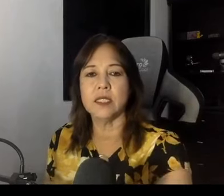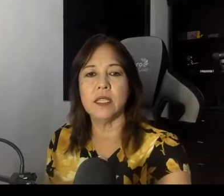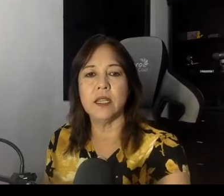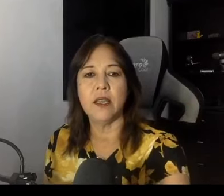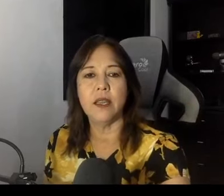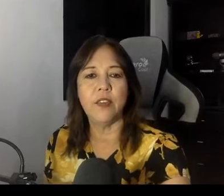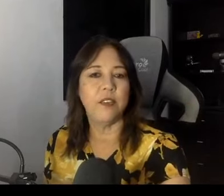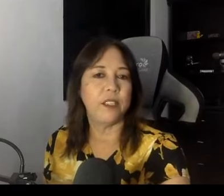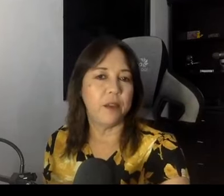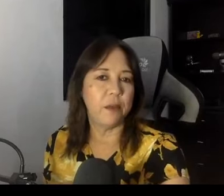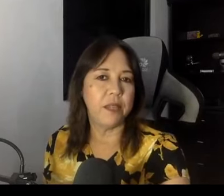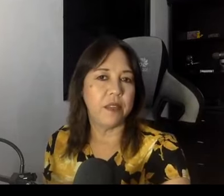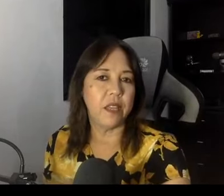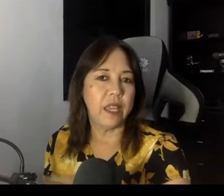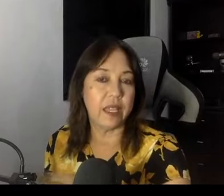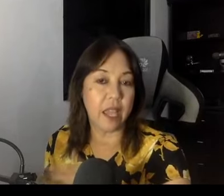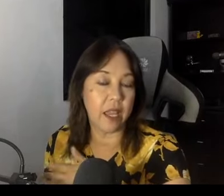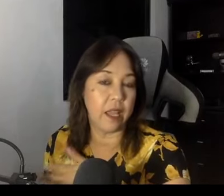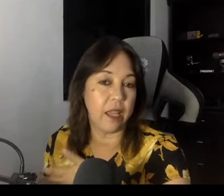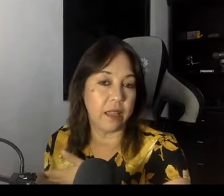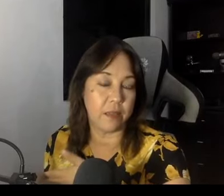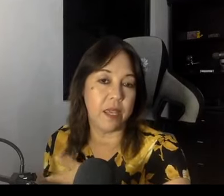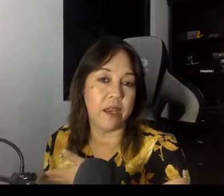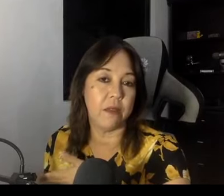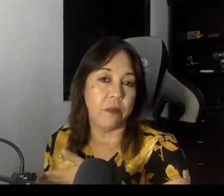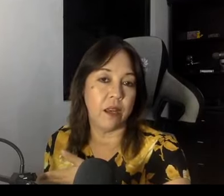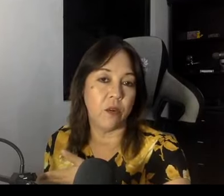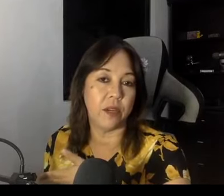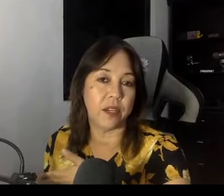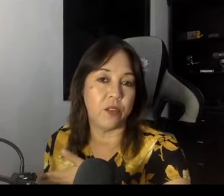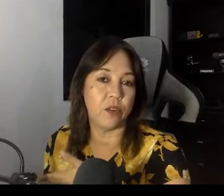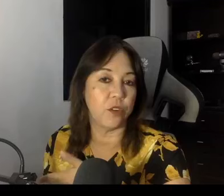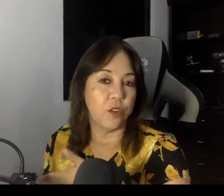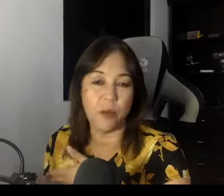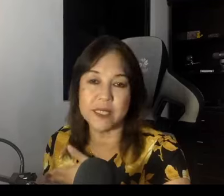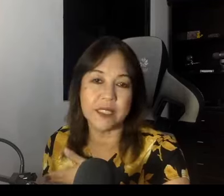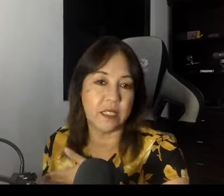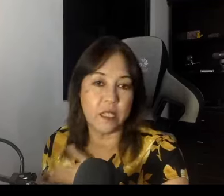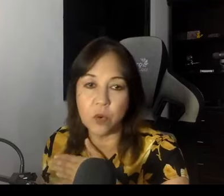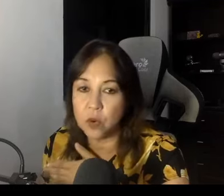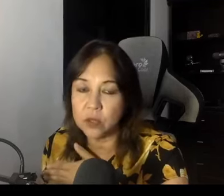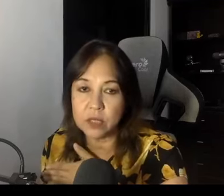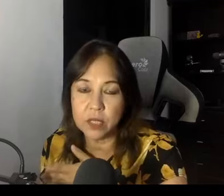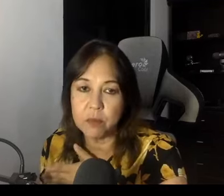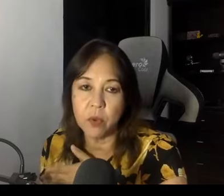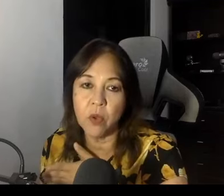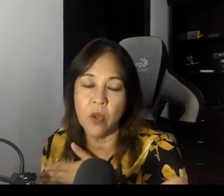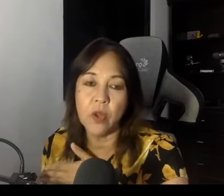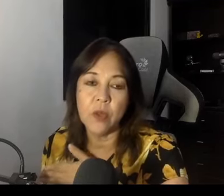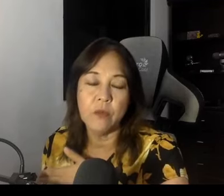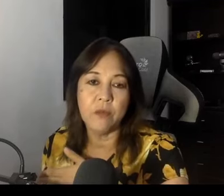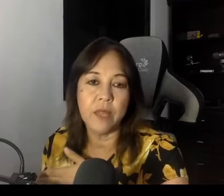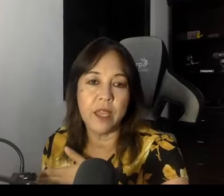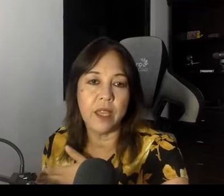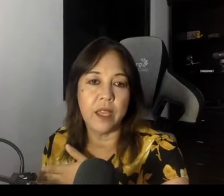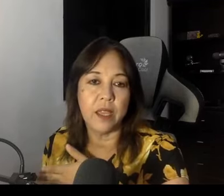sé si efectivamente ya también el gobernador no va a hacer ningún tipo